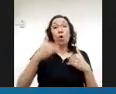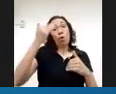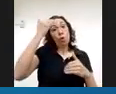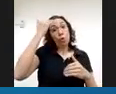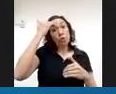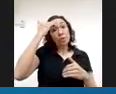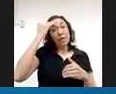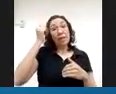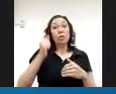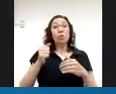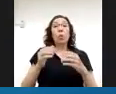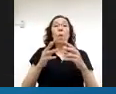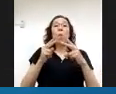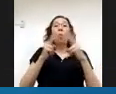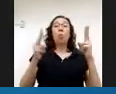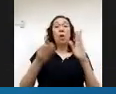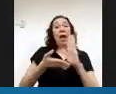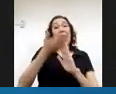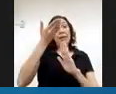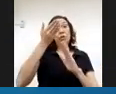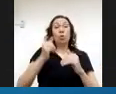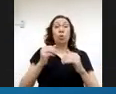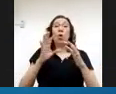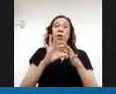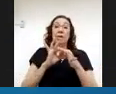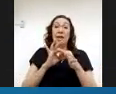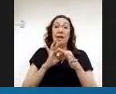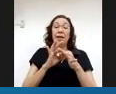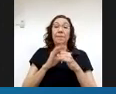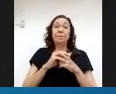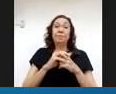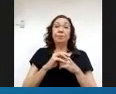conocimiento bastante alto de